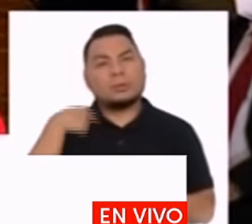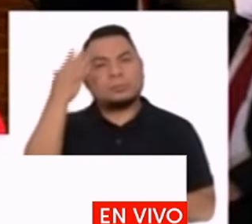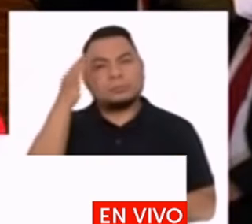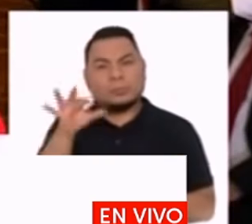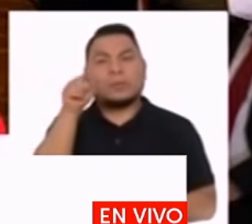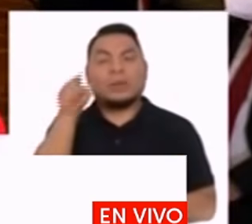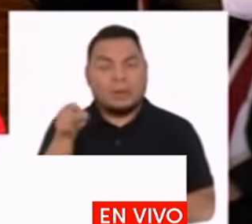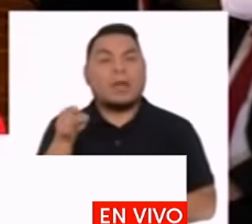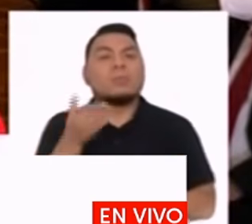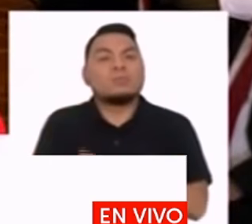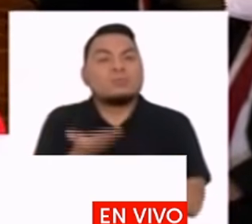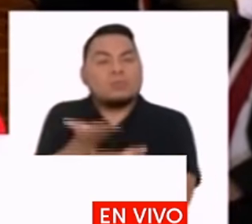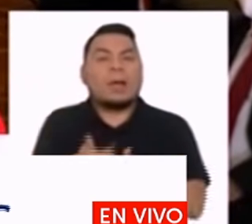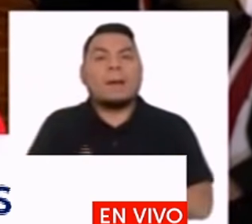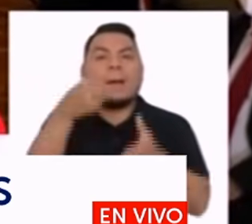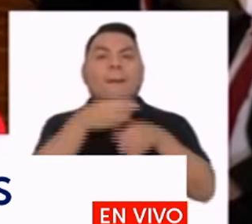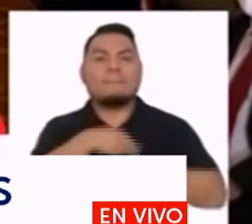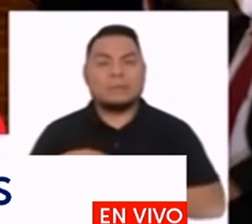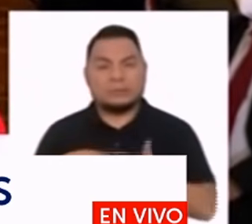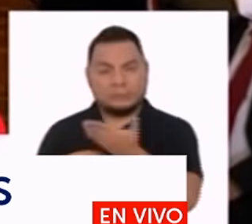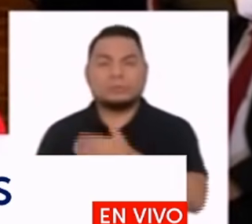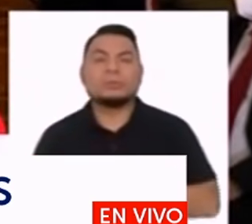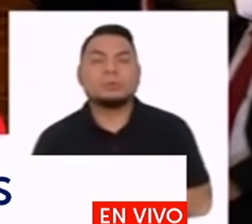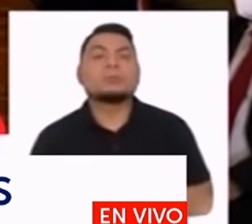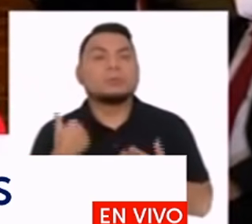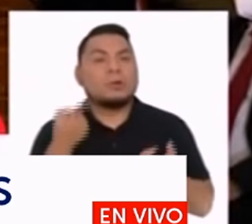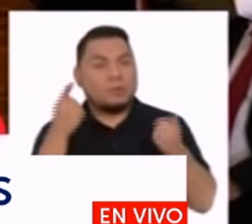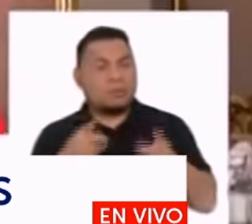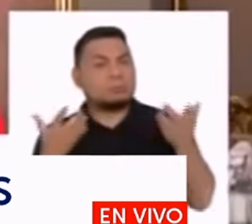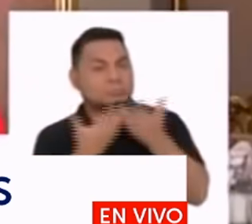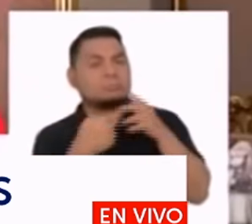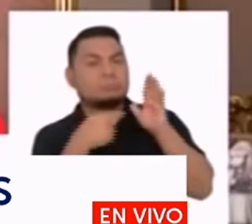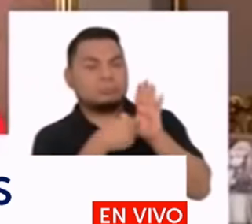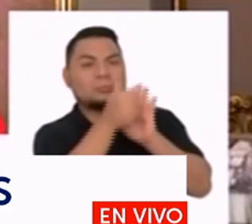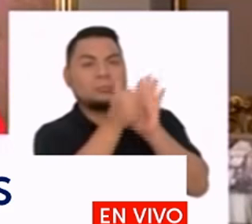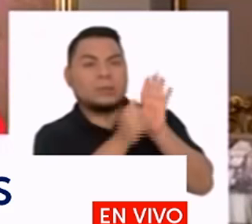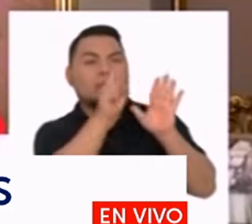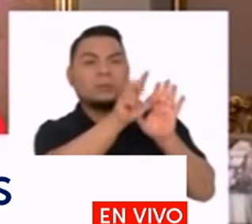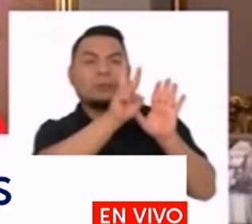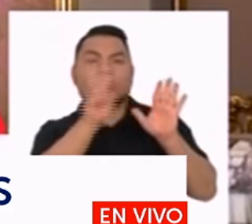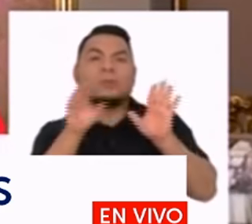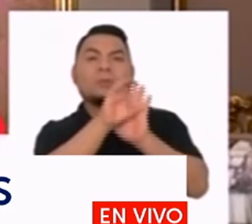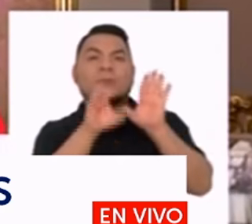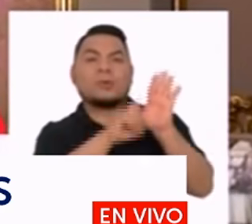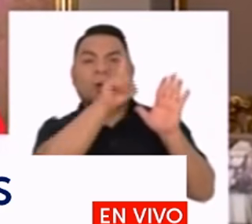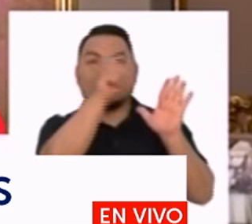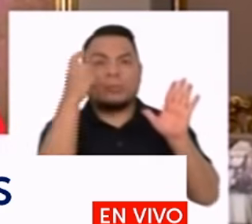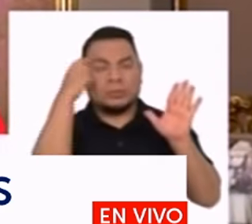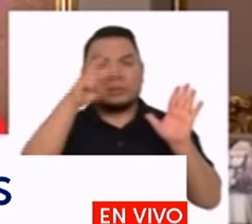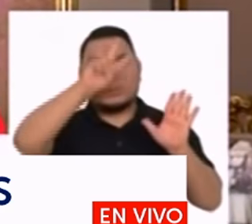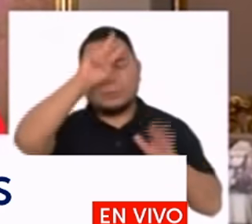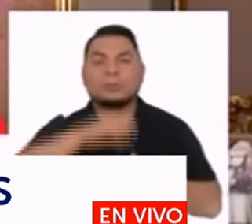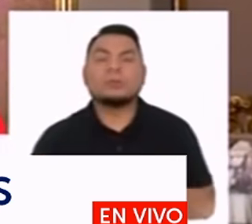Dorado de Palacio de Gobierno. Ministros, de conformidad con el artículo 122 de la Constitución